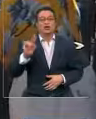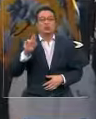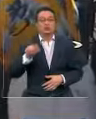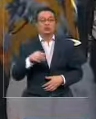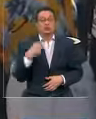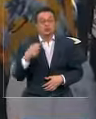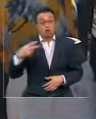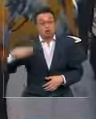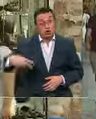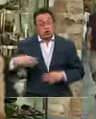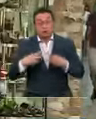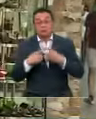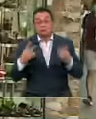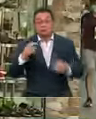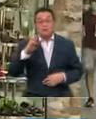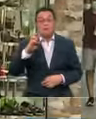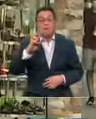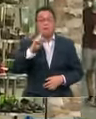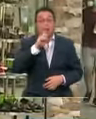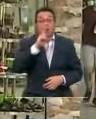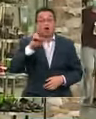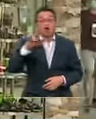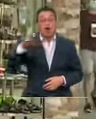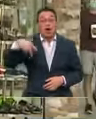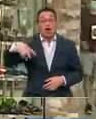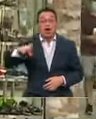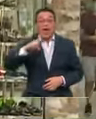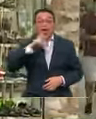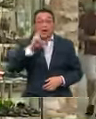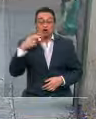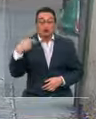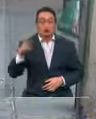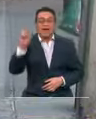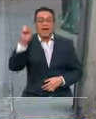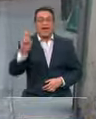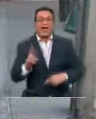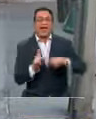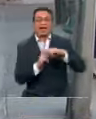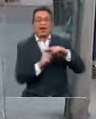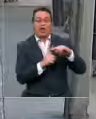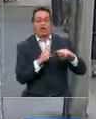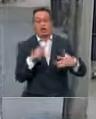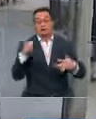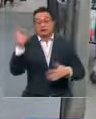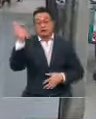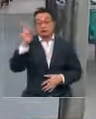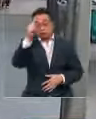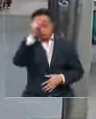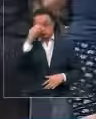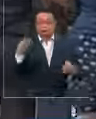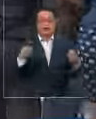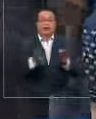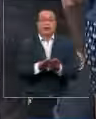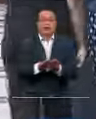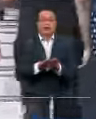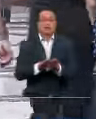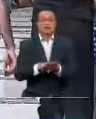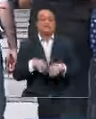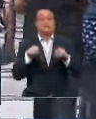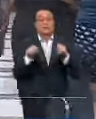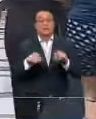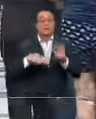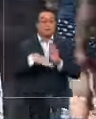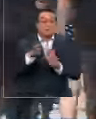la noticia en el barrio Patronato, ubicado en la comuna de Recoleta. También tendrán que cerrar los fines de semana. Con el nuevo anuncio, más